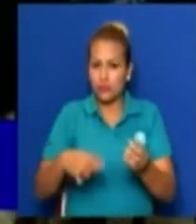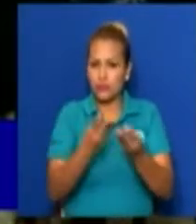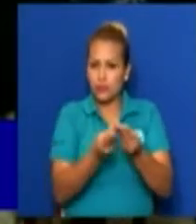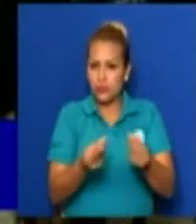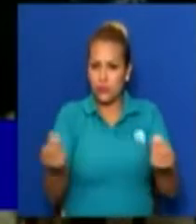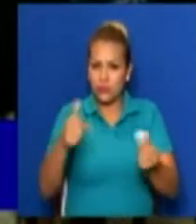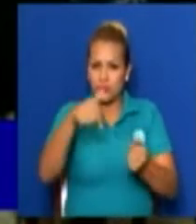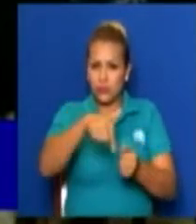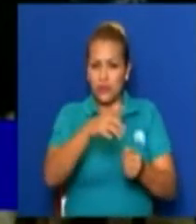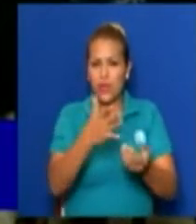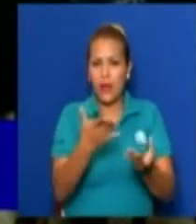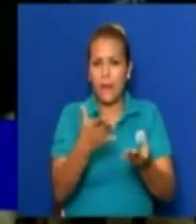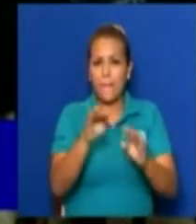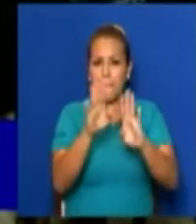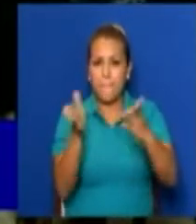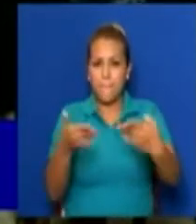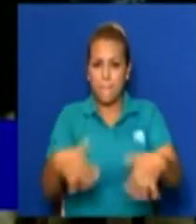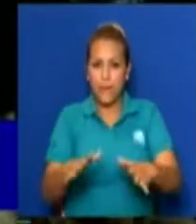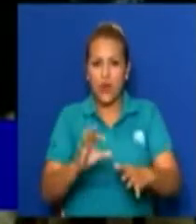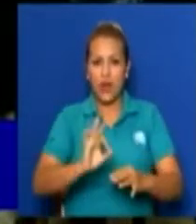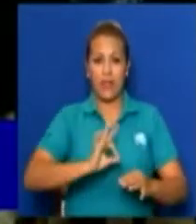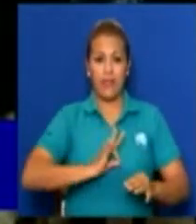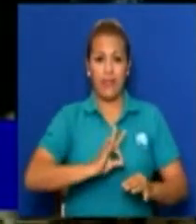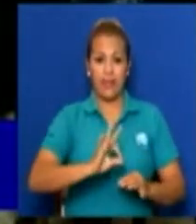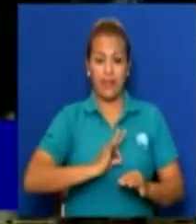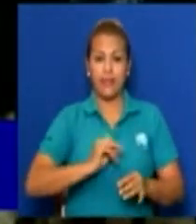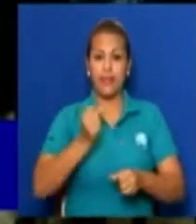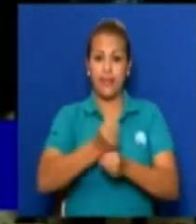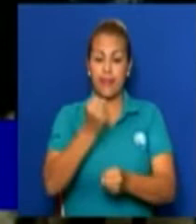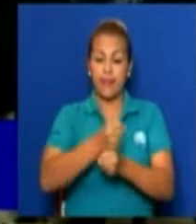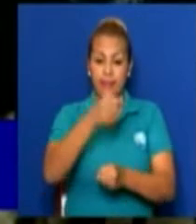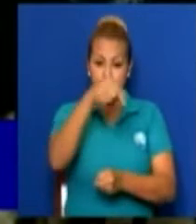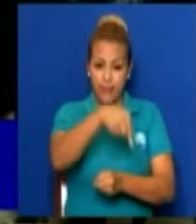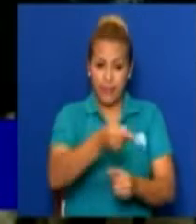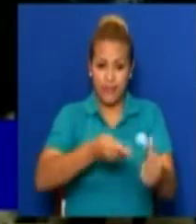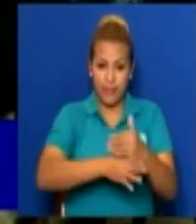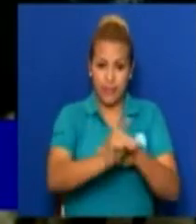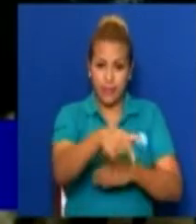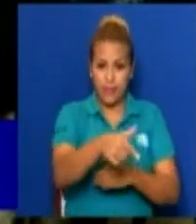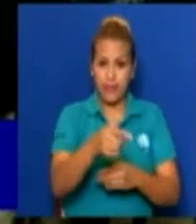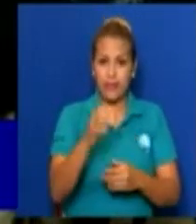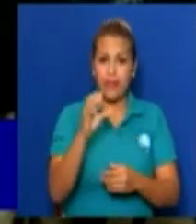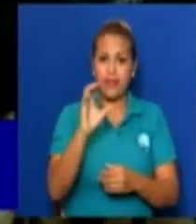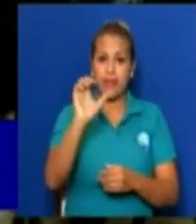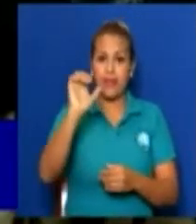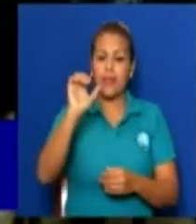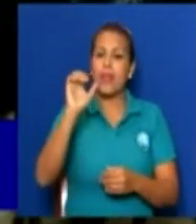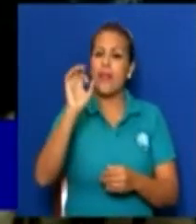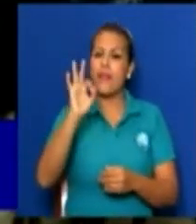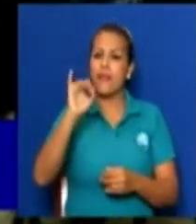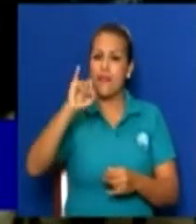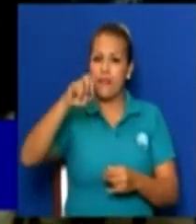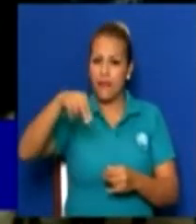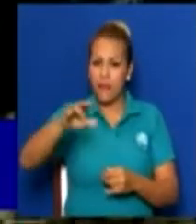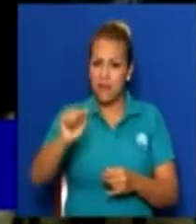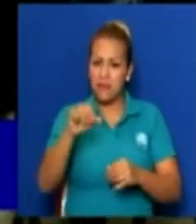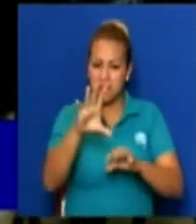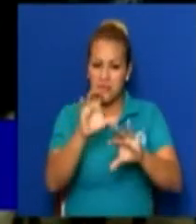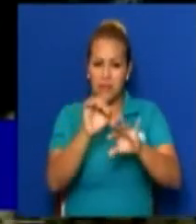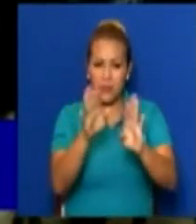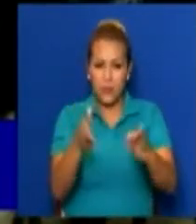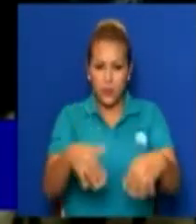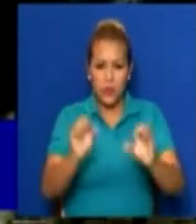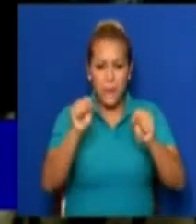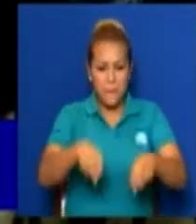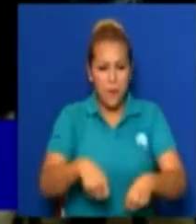que la mujer campesina pueda ser titular de la tierra, pueda ser